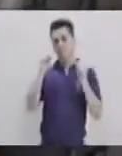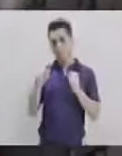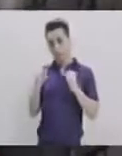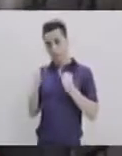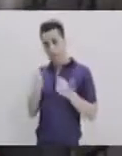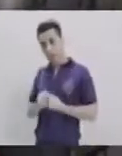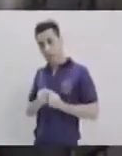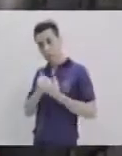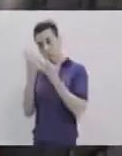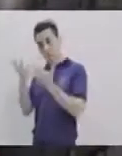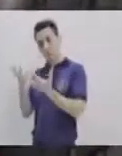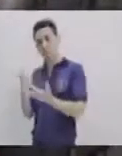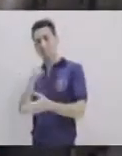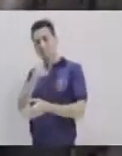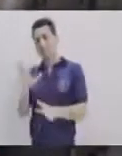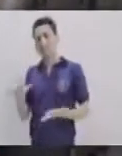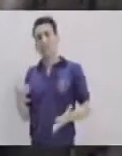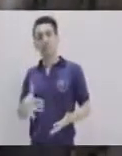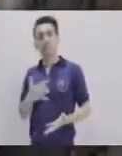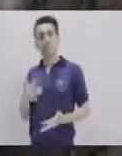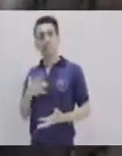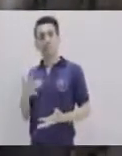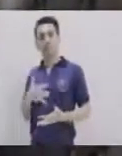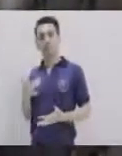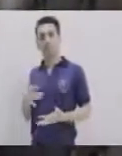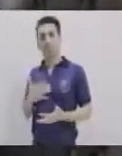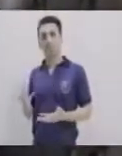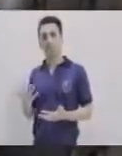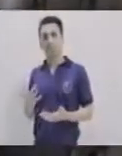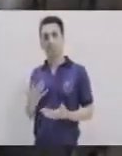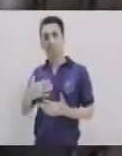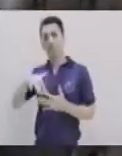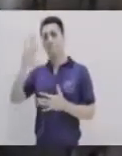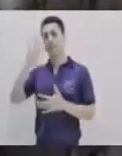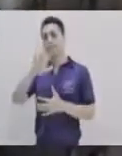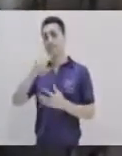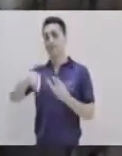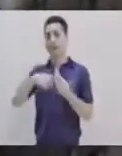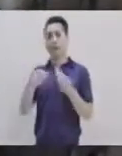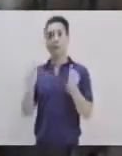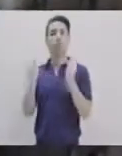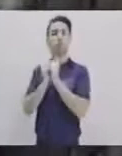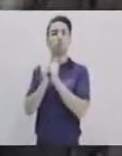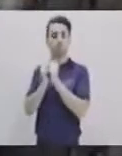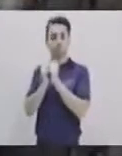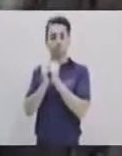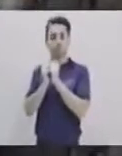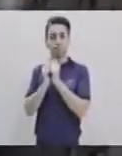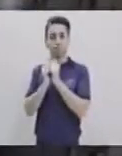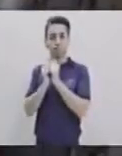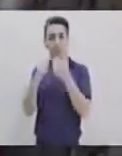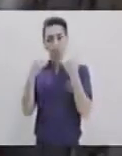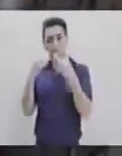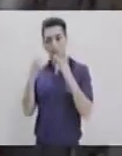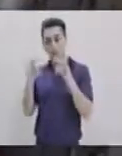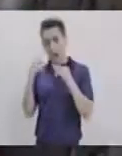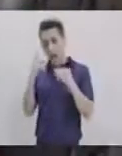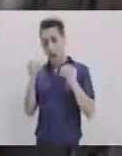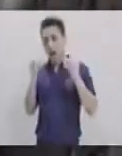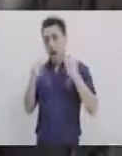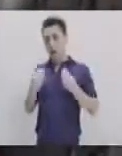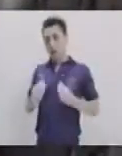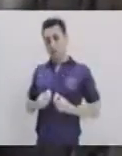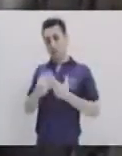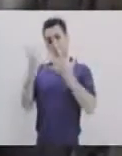poder expresar los sentimientos, ¿verdad? Más en familia, tratar de de dejar salir